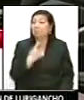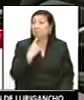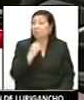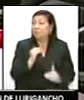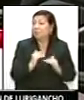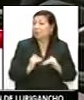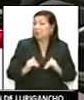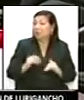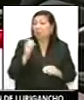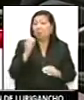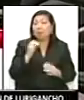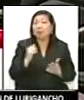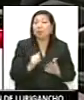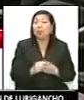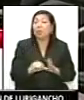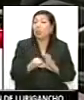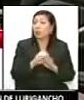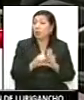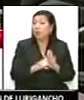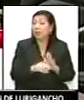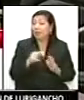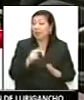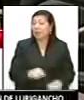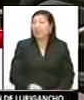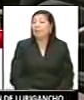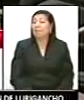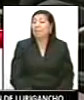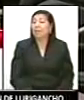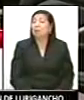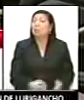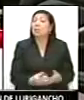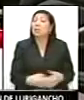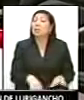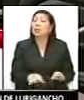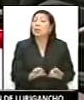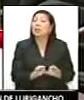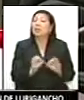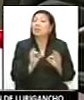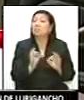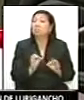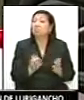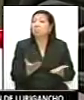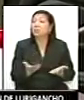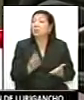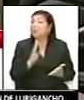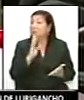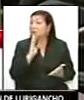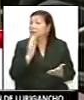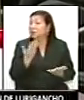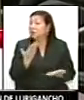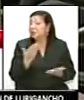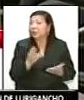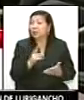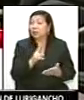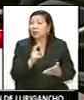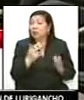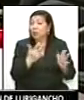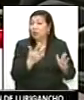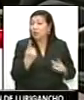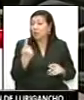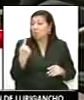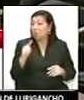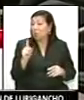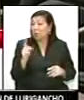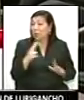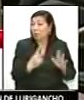de igualdad de oportunidades de la Constitución Política del Perú. Y por tanto, presidente, si bien es cierto, se habla por ahí de 281 millones